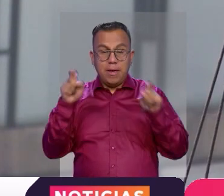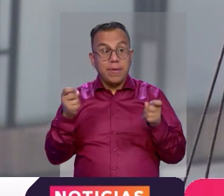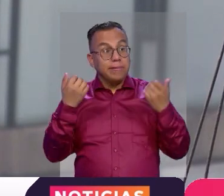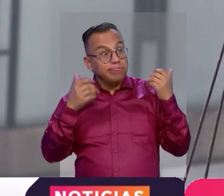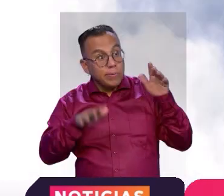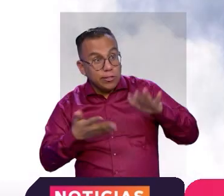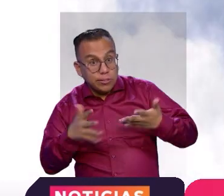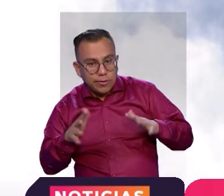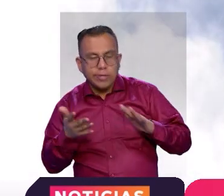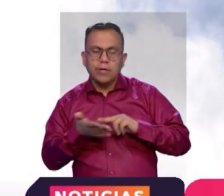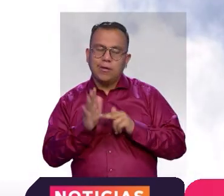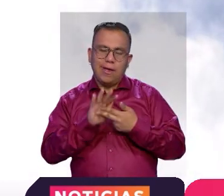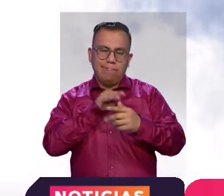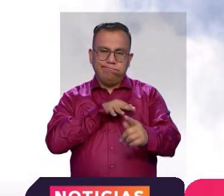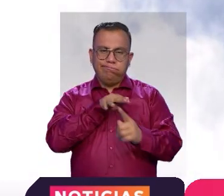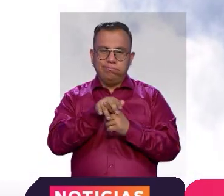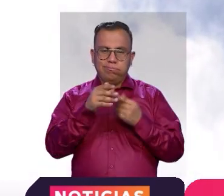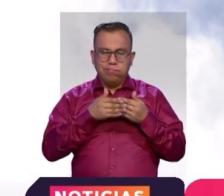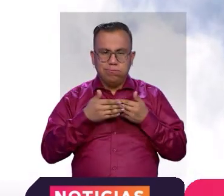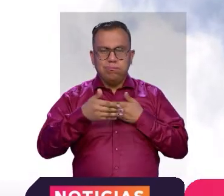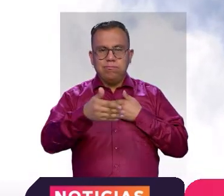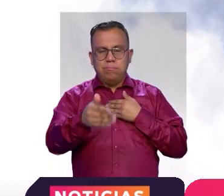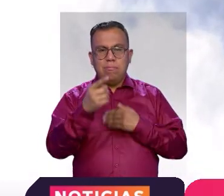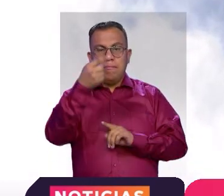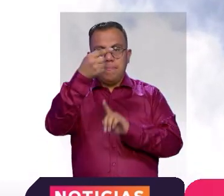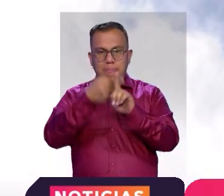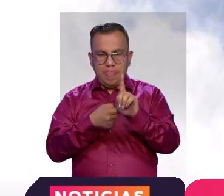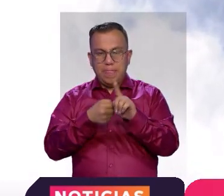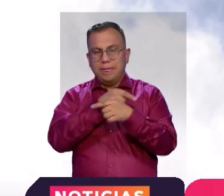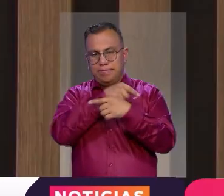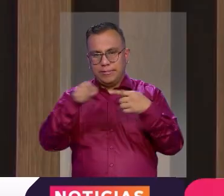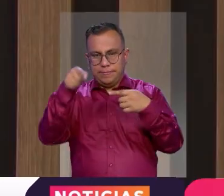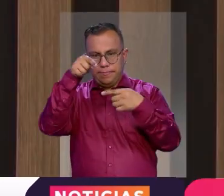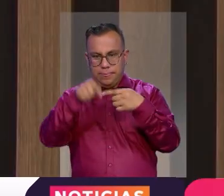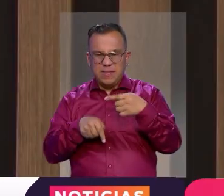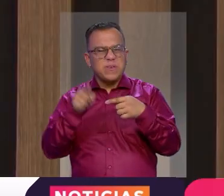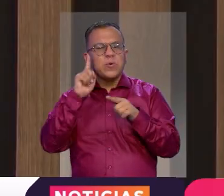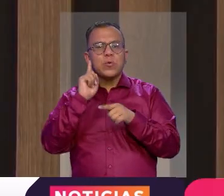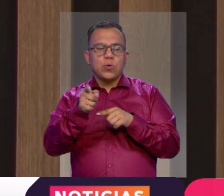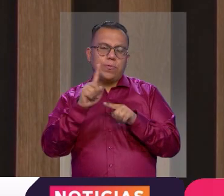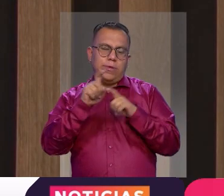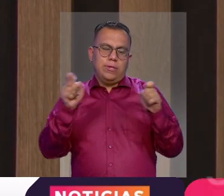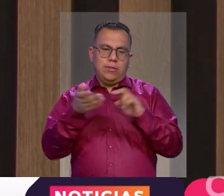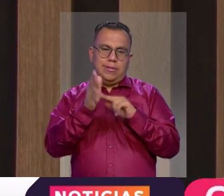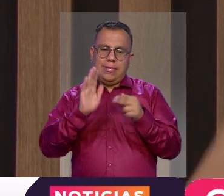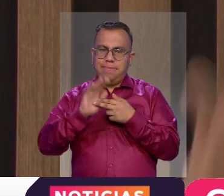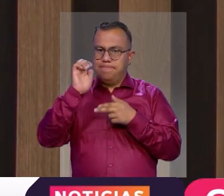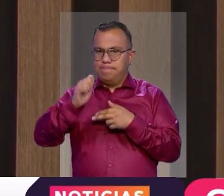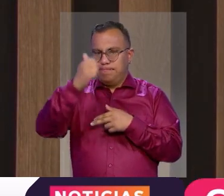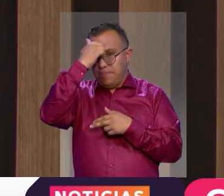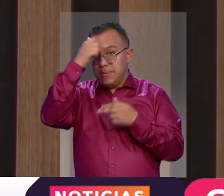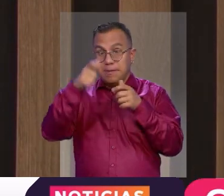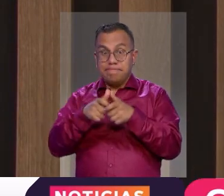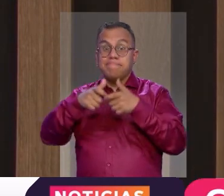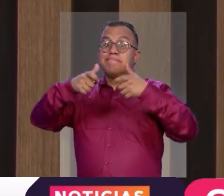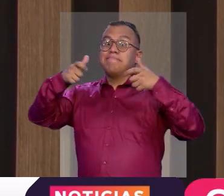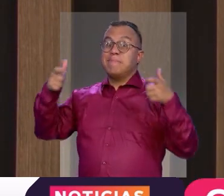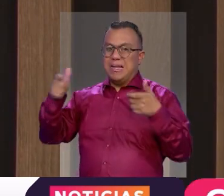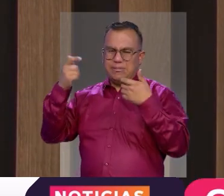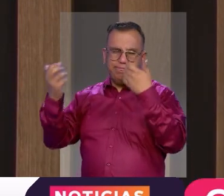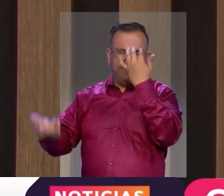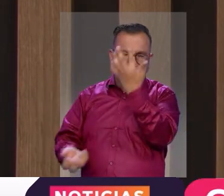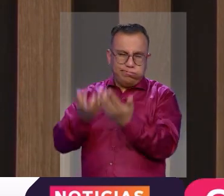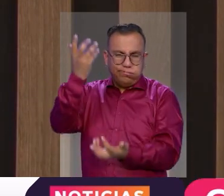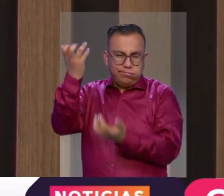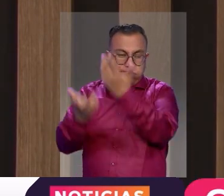pronósticos se espera que la afectación se mantenga hasta finalizar la semana esto se dé por supuesto primordialmente al aumento en esos incendios